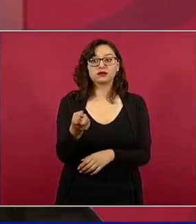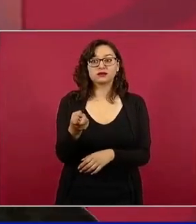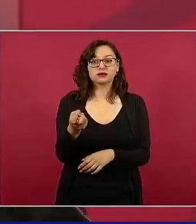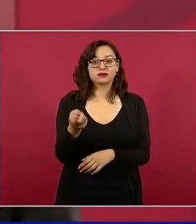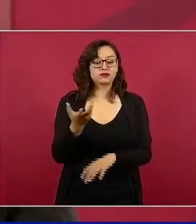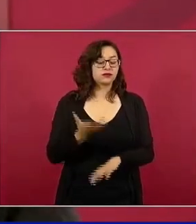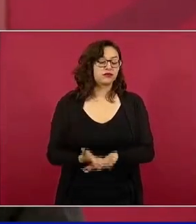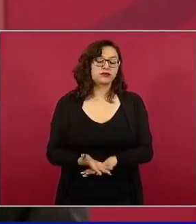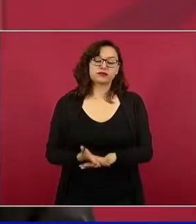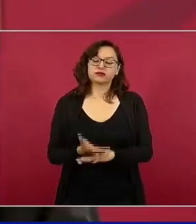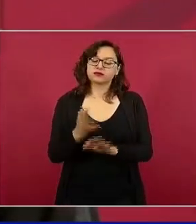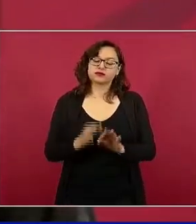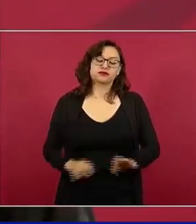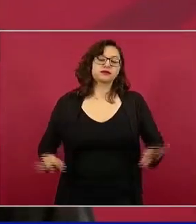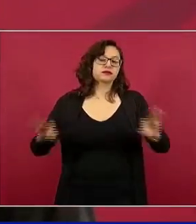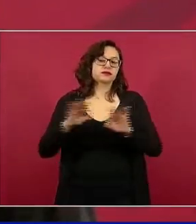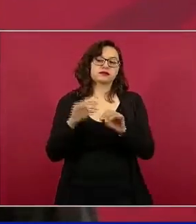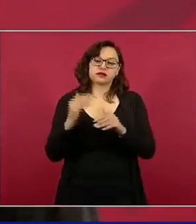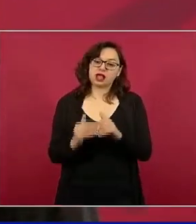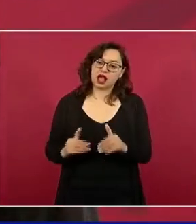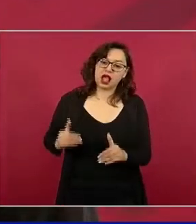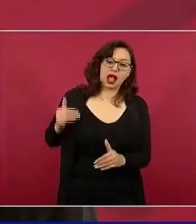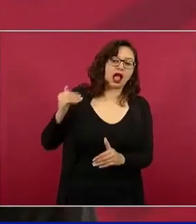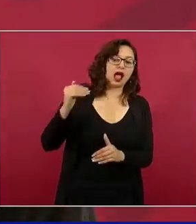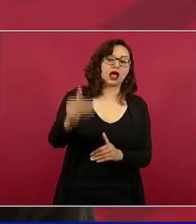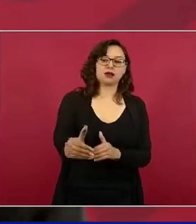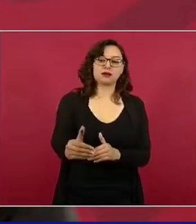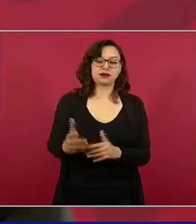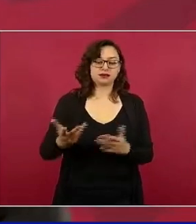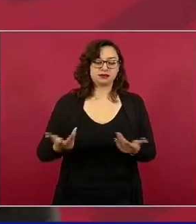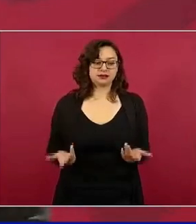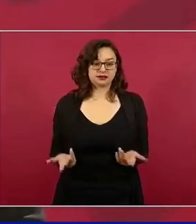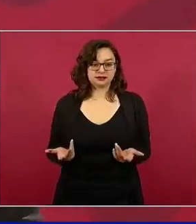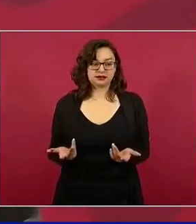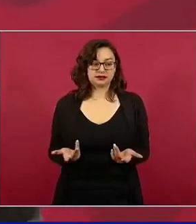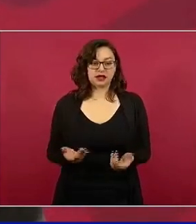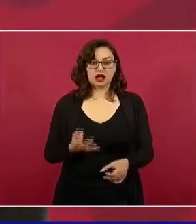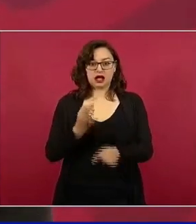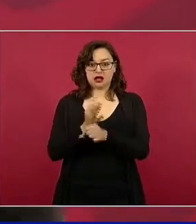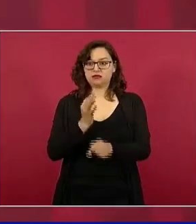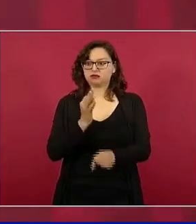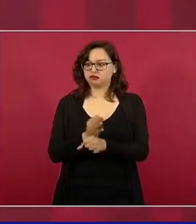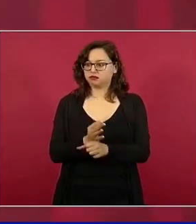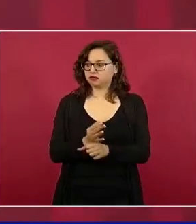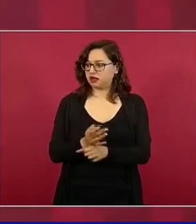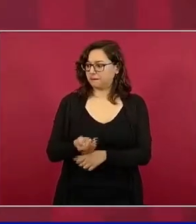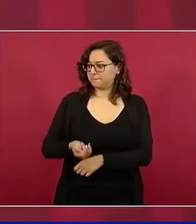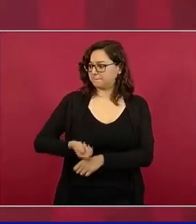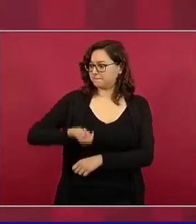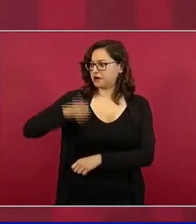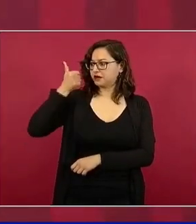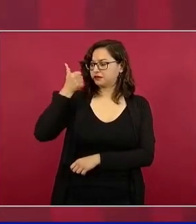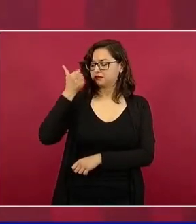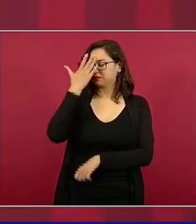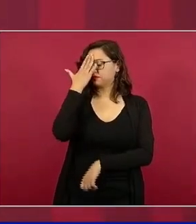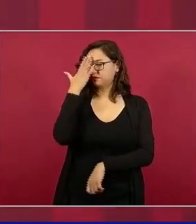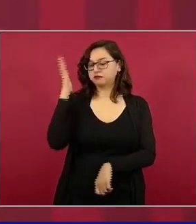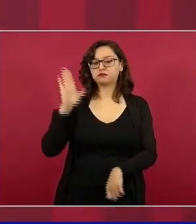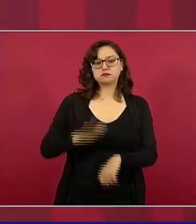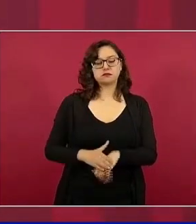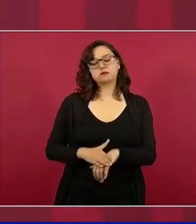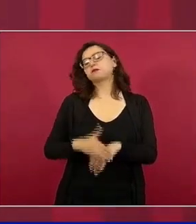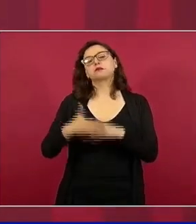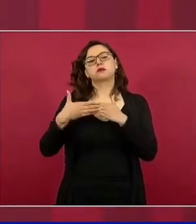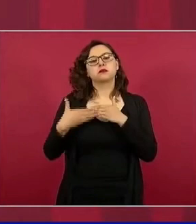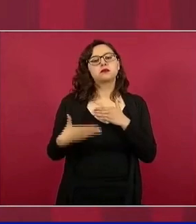es un gran avance, el que se haya dado este primer paso. Esto va a ayudar